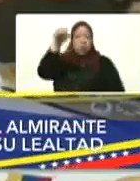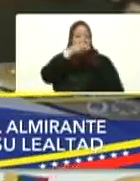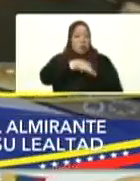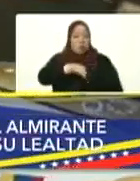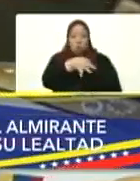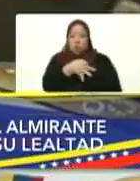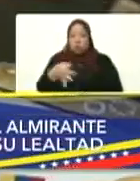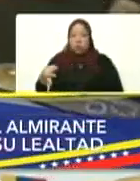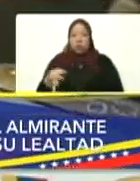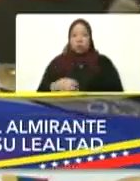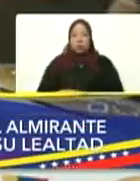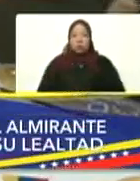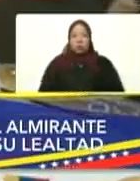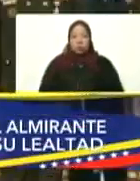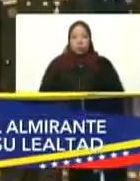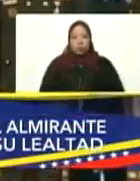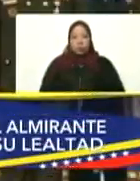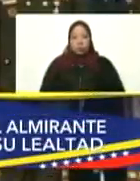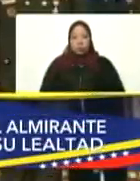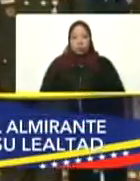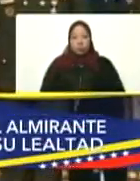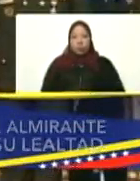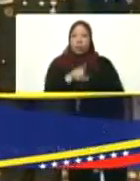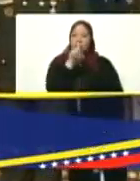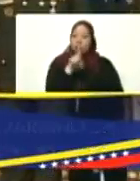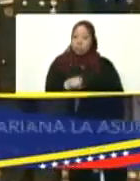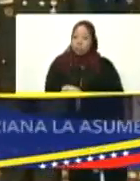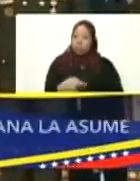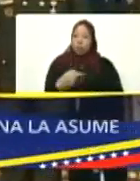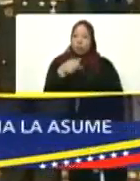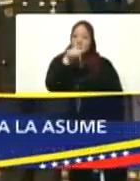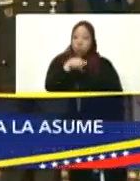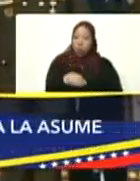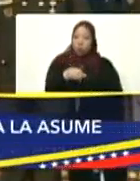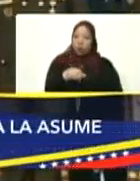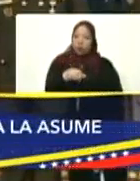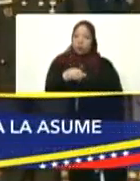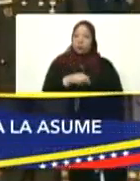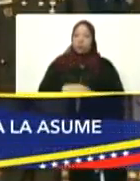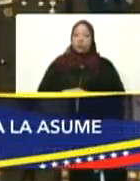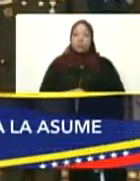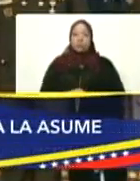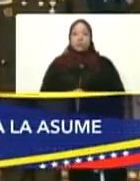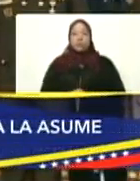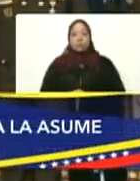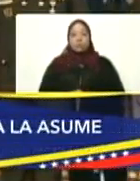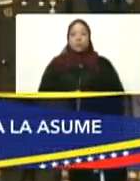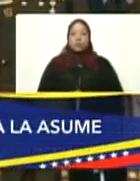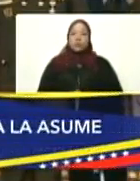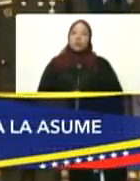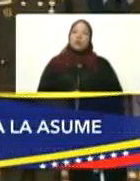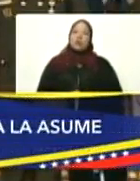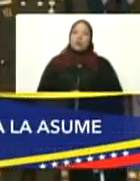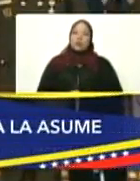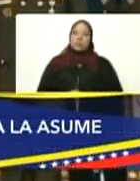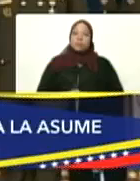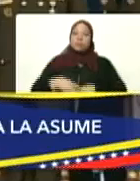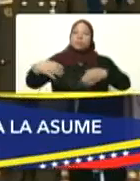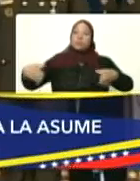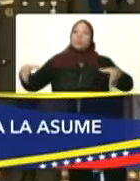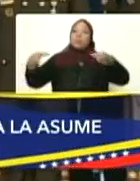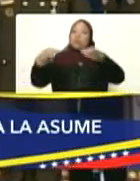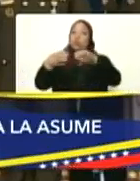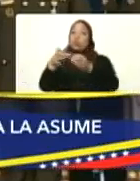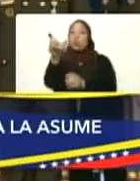Bastida. Y asume a partir de hoy la comandancia de la Armada